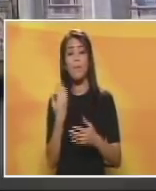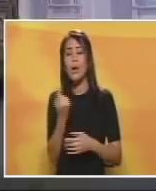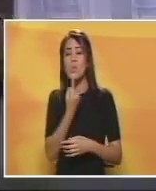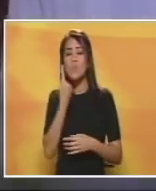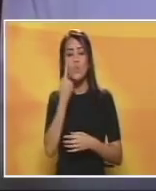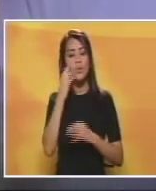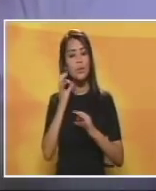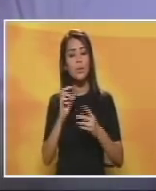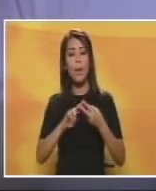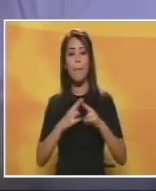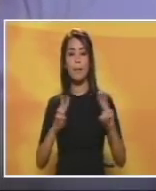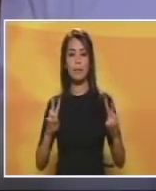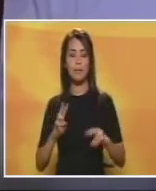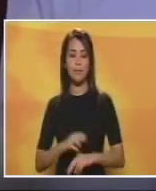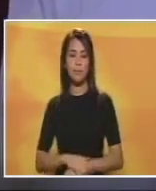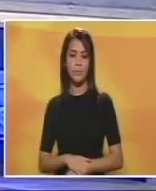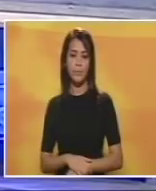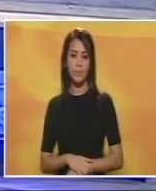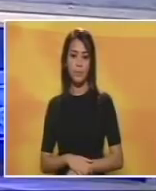que puede llevar a la paz.